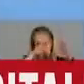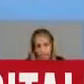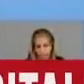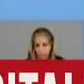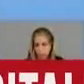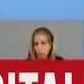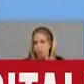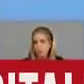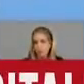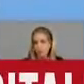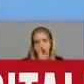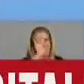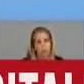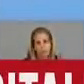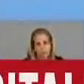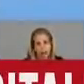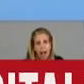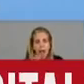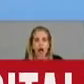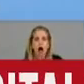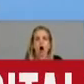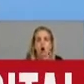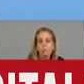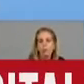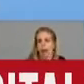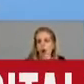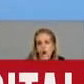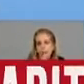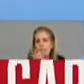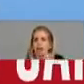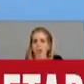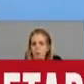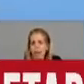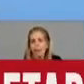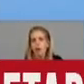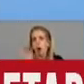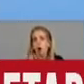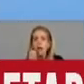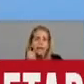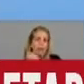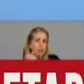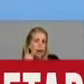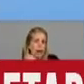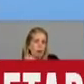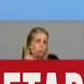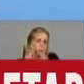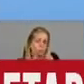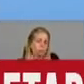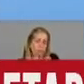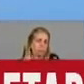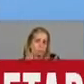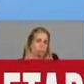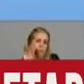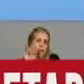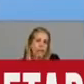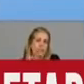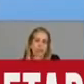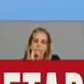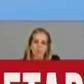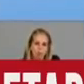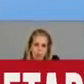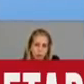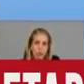de duplicación sirve efectivamente para medir eso. También tenés un dato que no es alentador, que es, y por eso yo planteo que